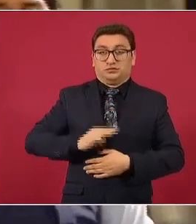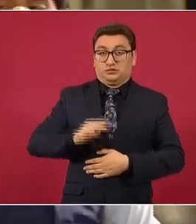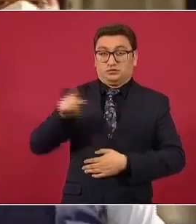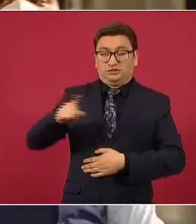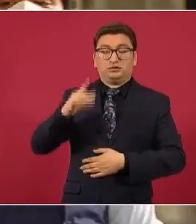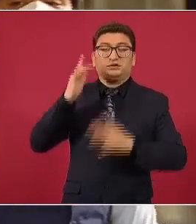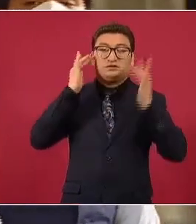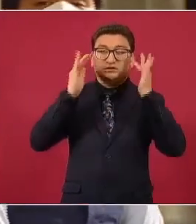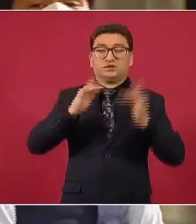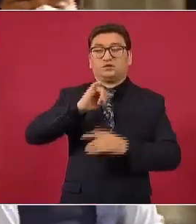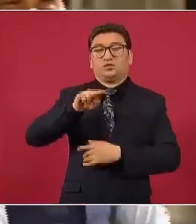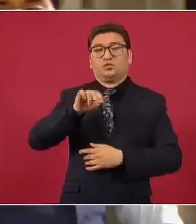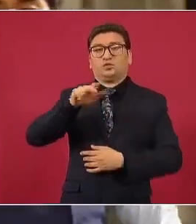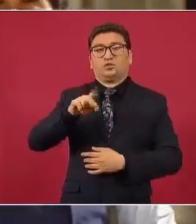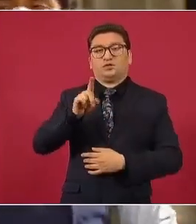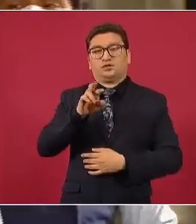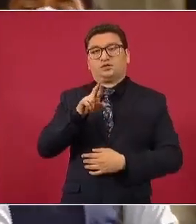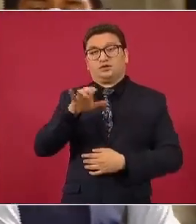de hecho